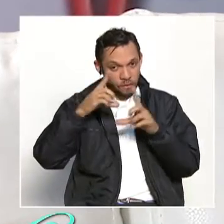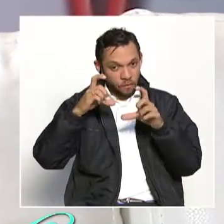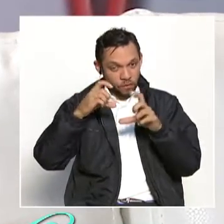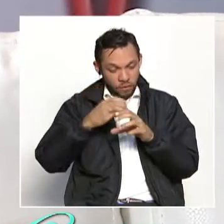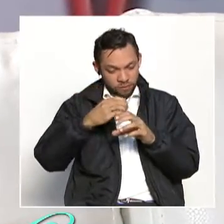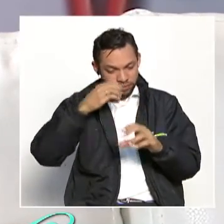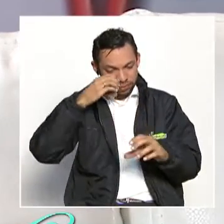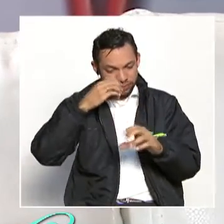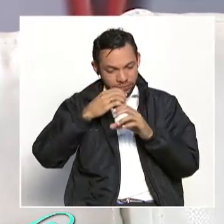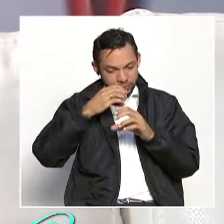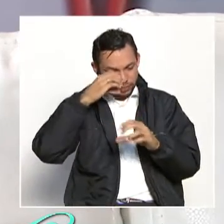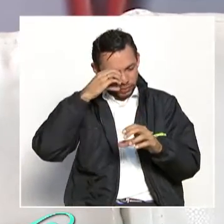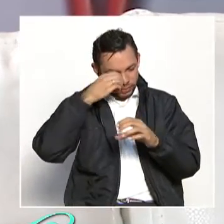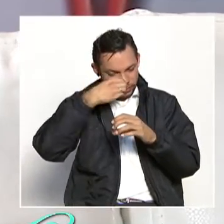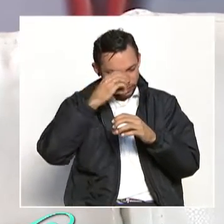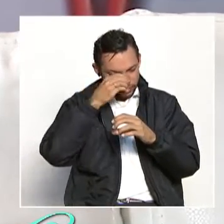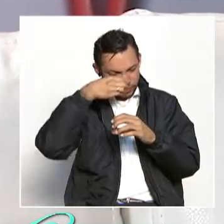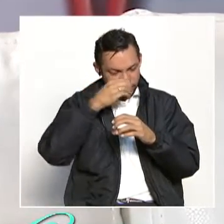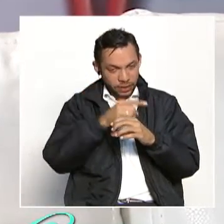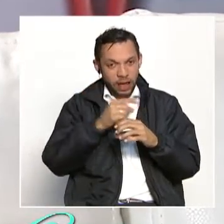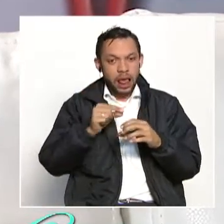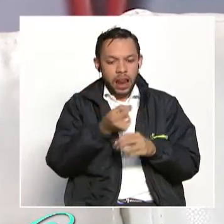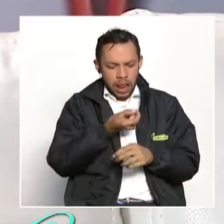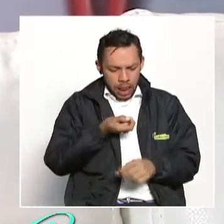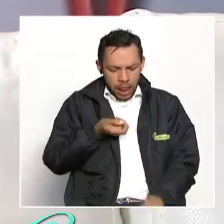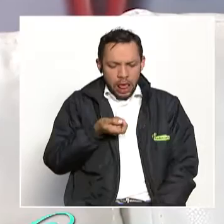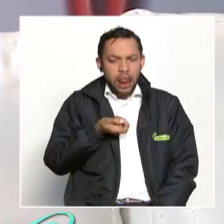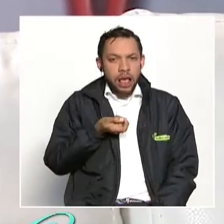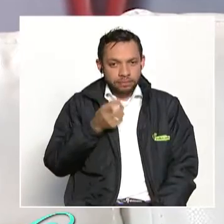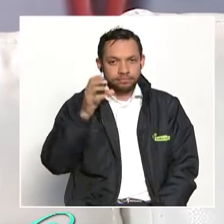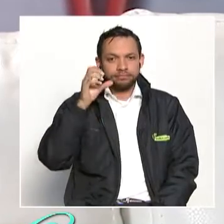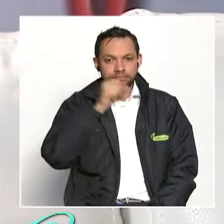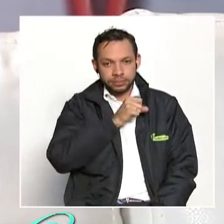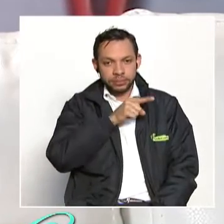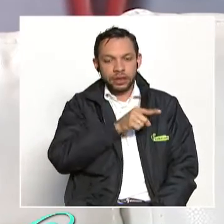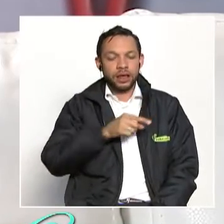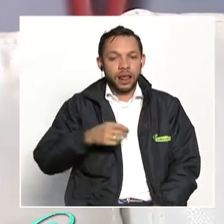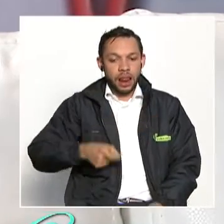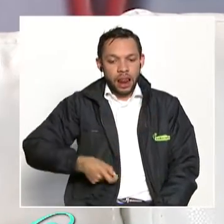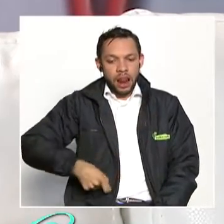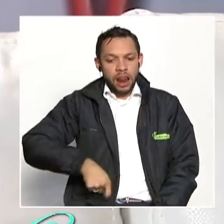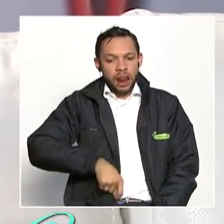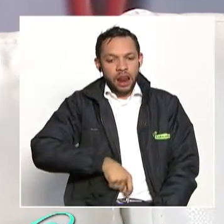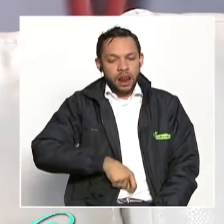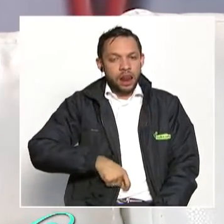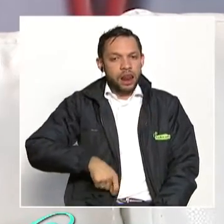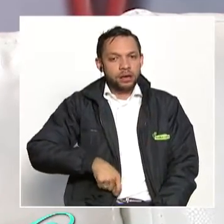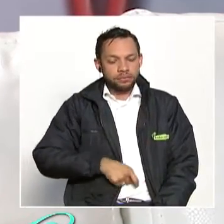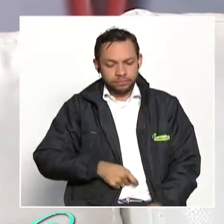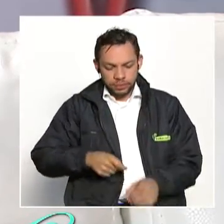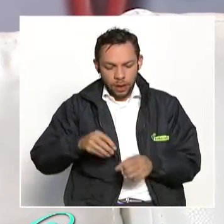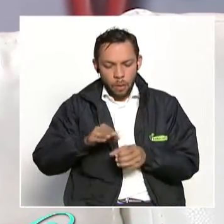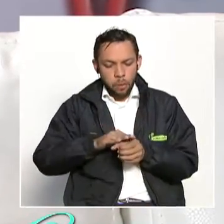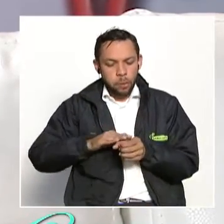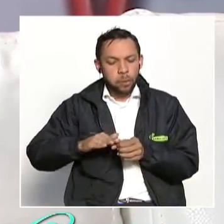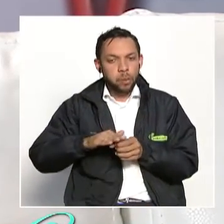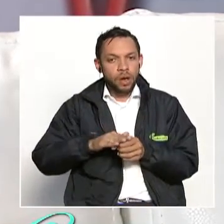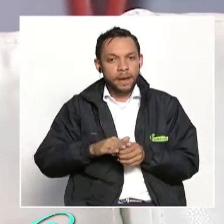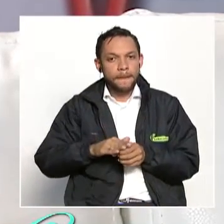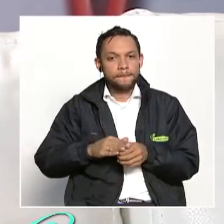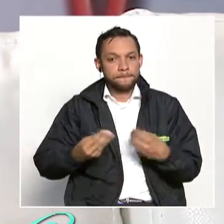imágenes, y entonces podemos ver esos seres microscópicos. Entonces la microbiota está compuesta